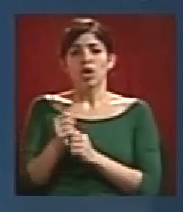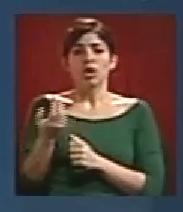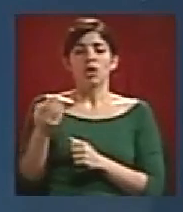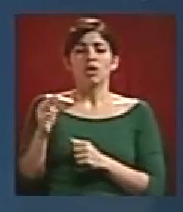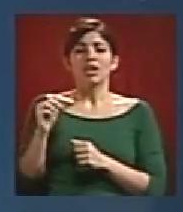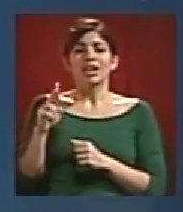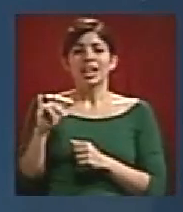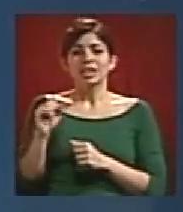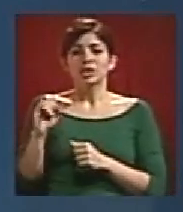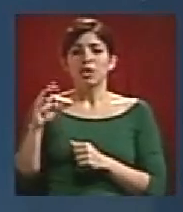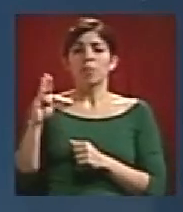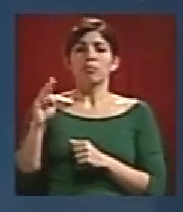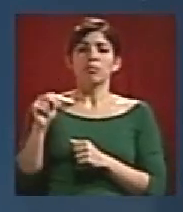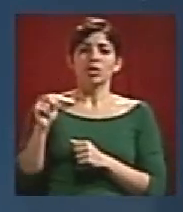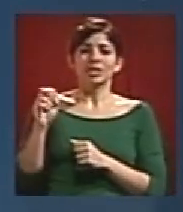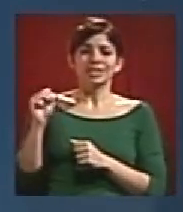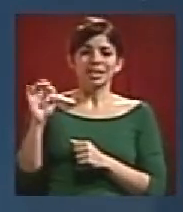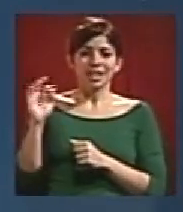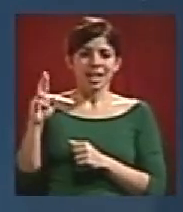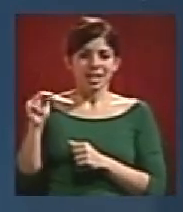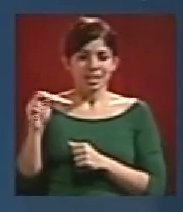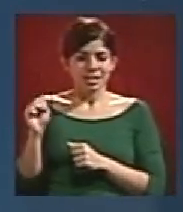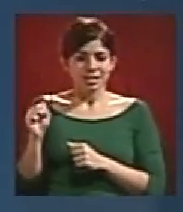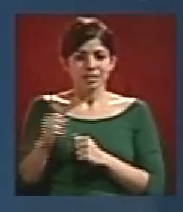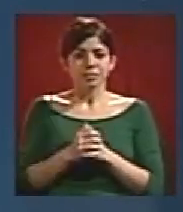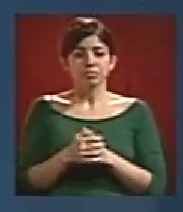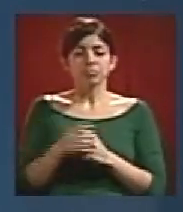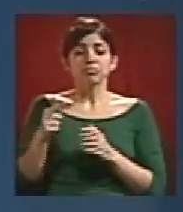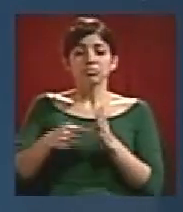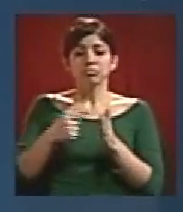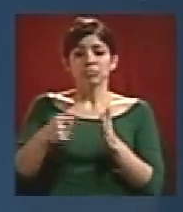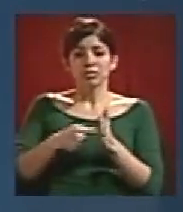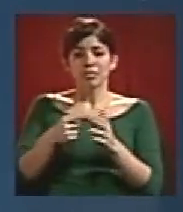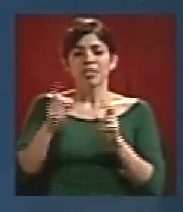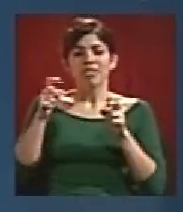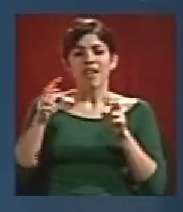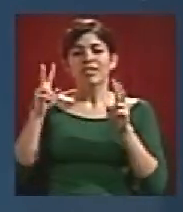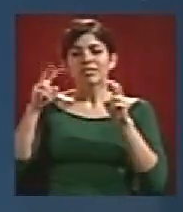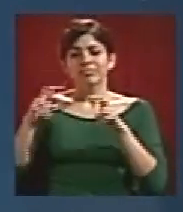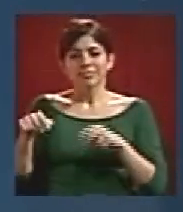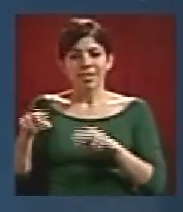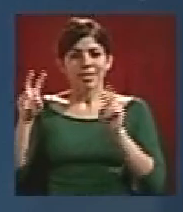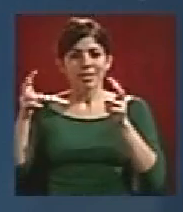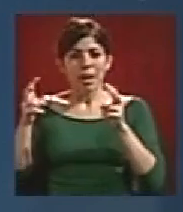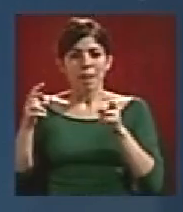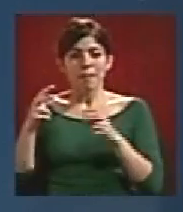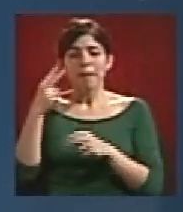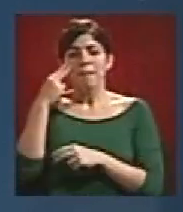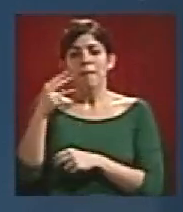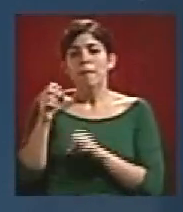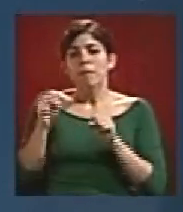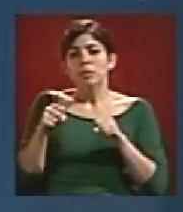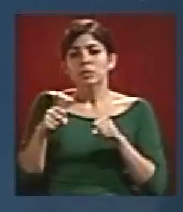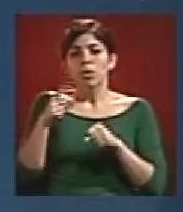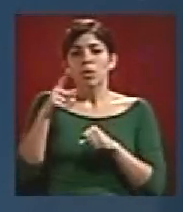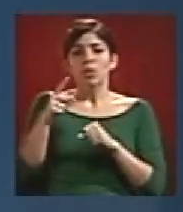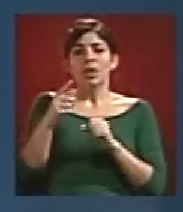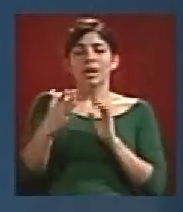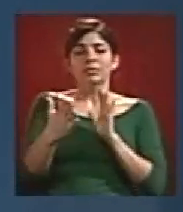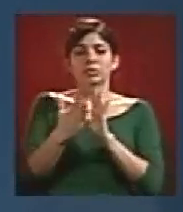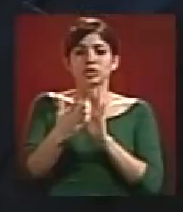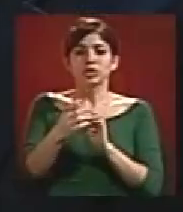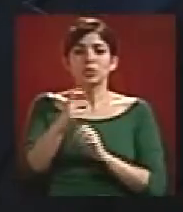Lynch o con Bear Stearns? Es un tema que eventualmente hay que tocarlo y valorar la posibilidad de una exposición al